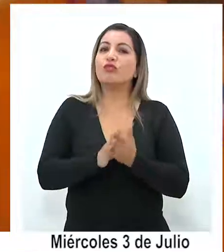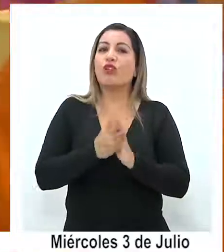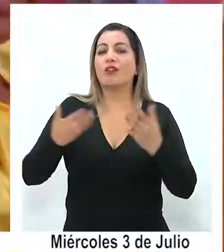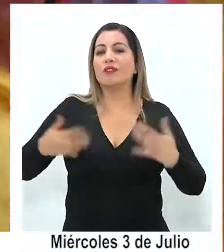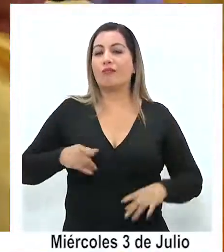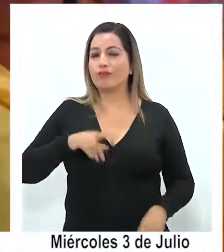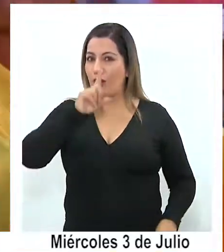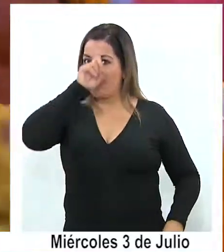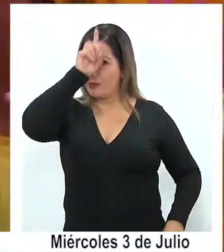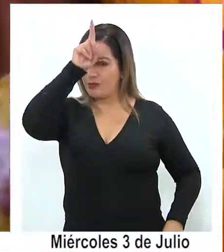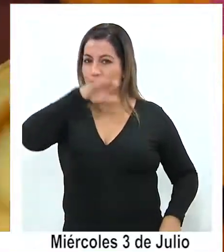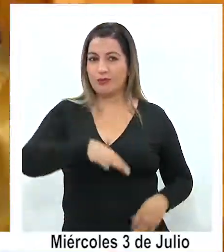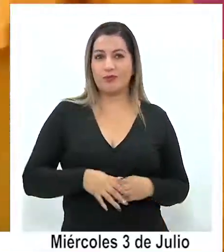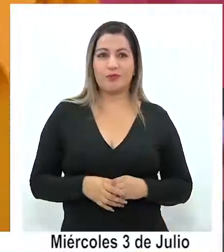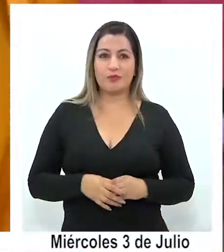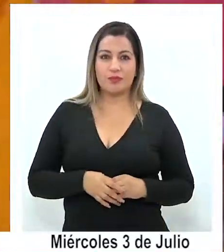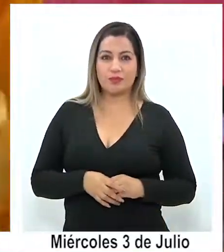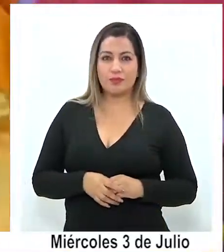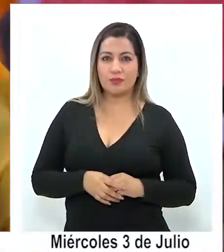la tradición.